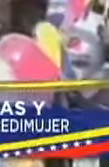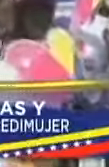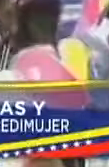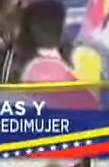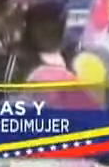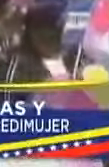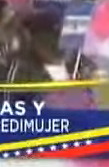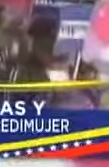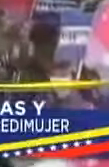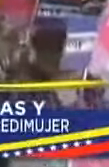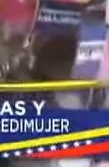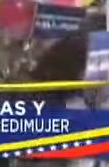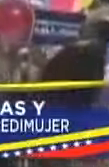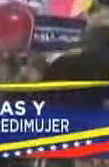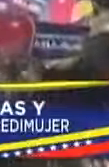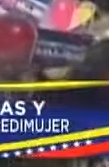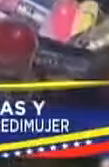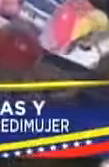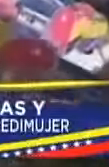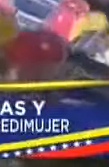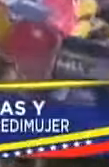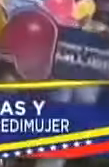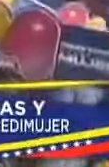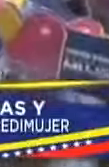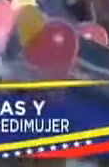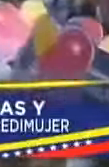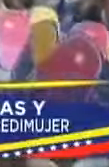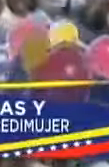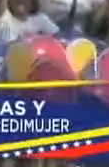e indomable de nuestra